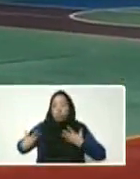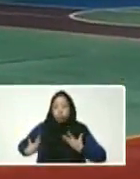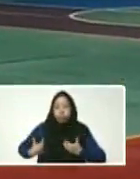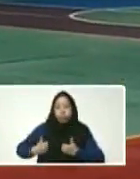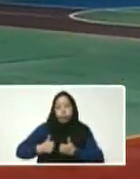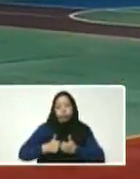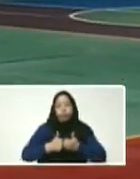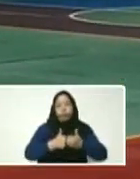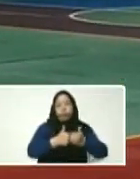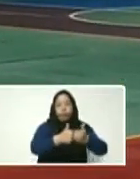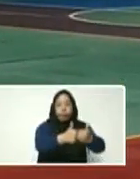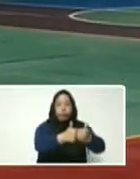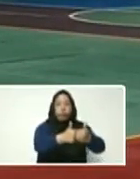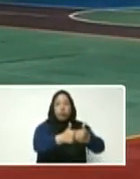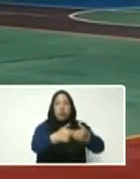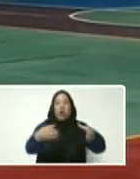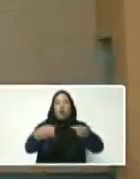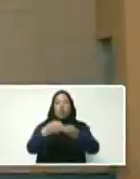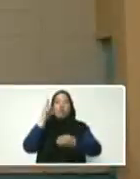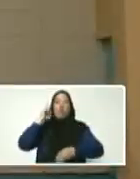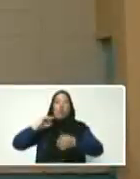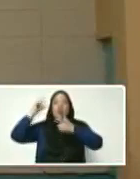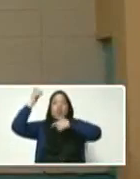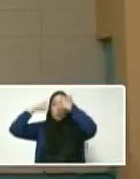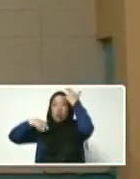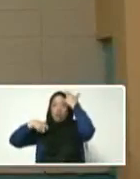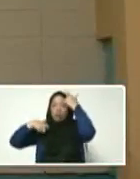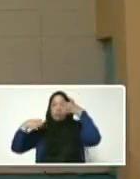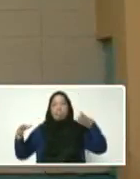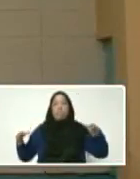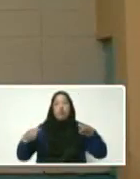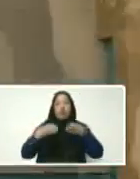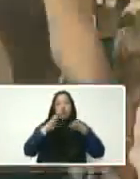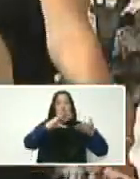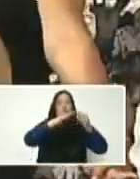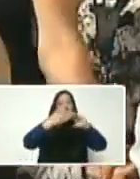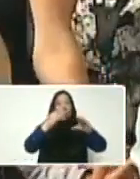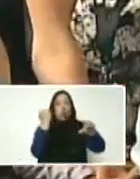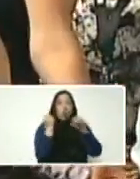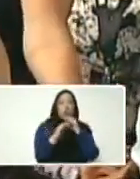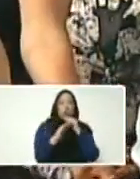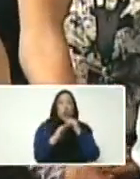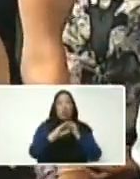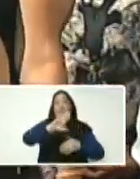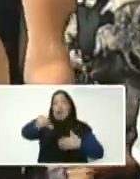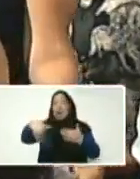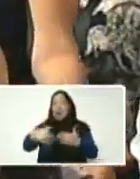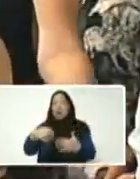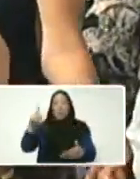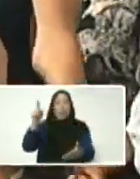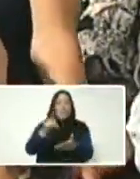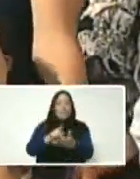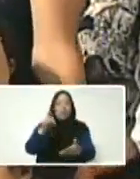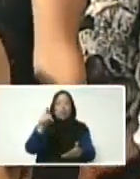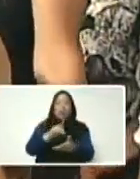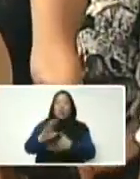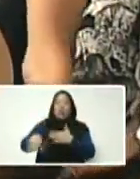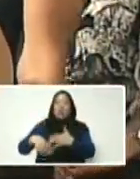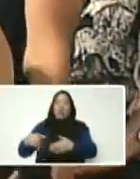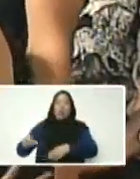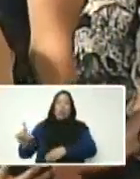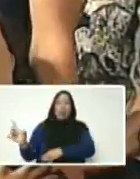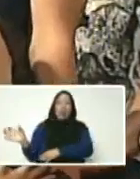este tiempo, la UVC, Consejo Comunal, a todos los que participaron y duraron hasta